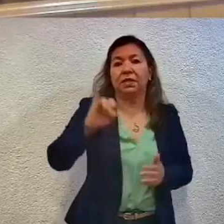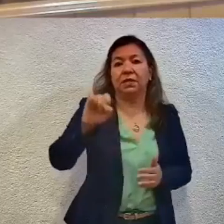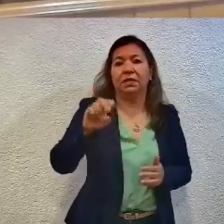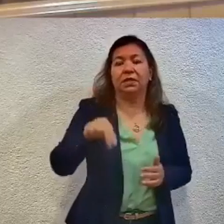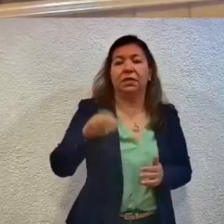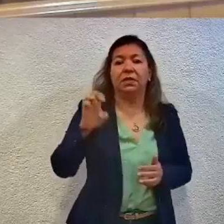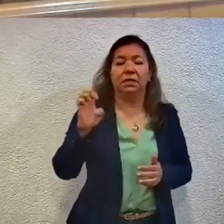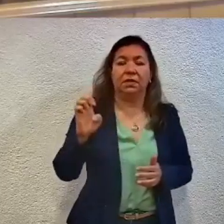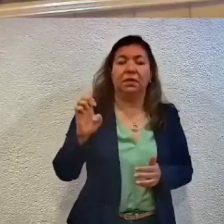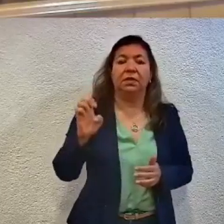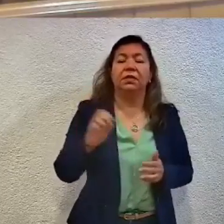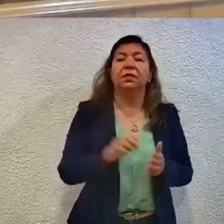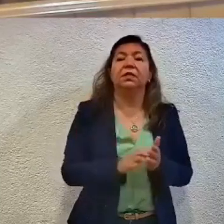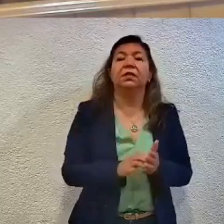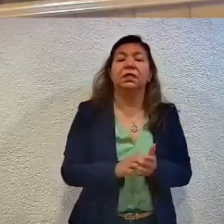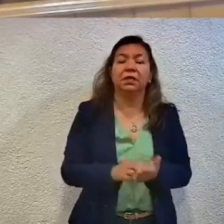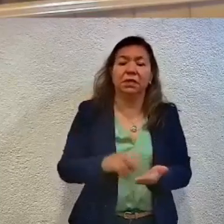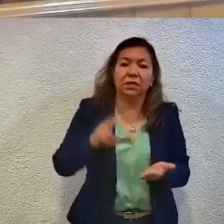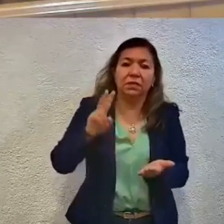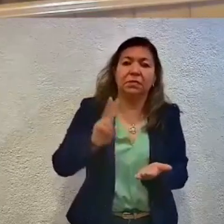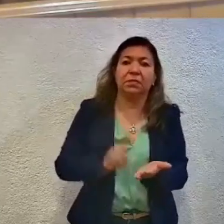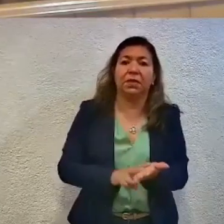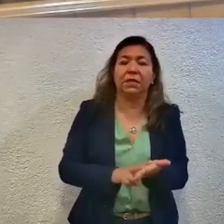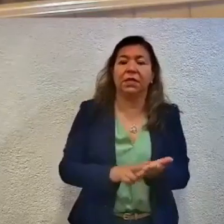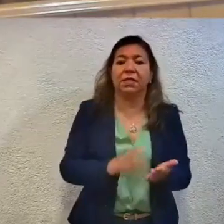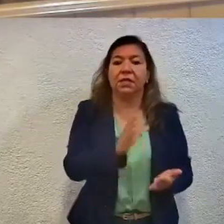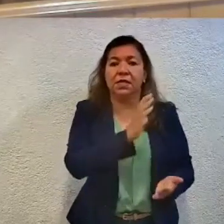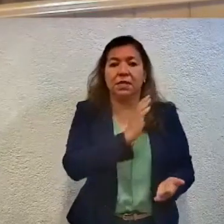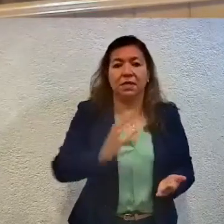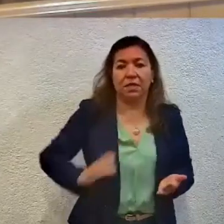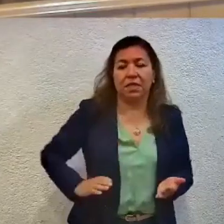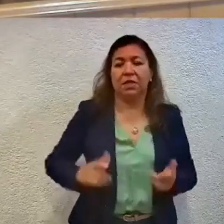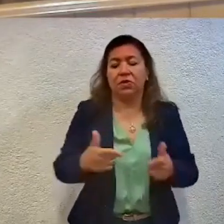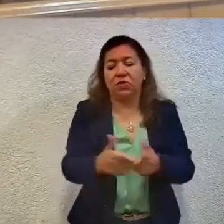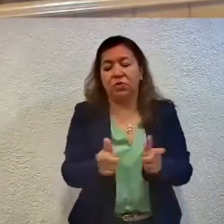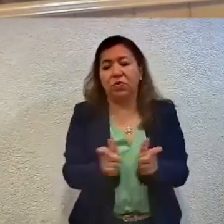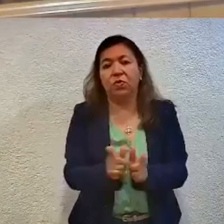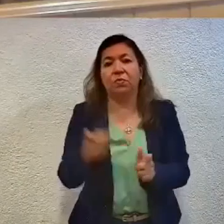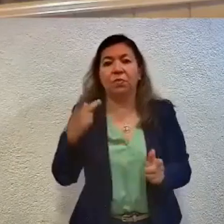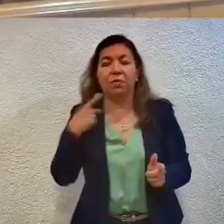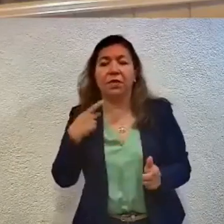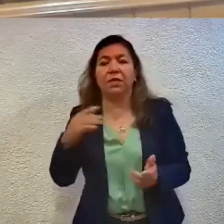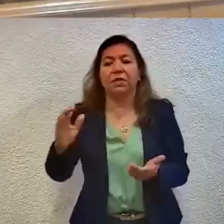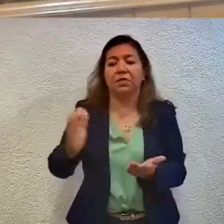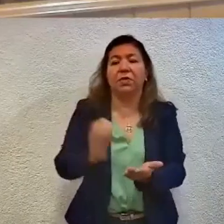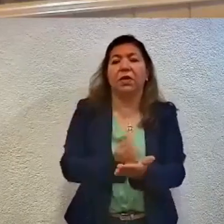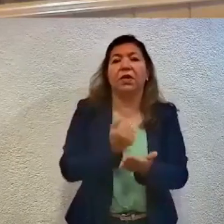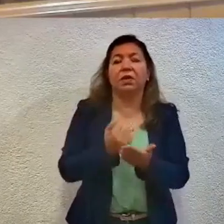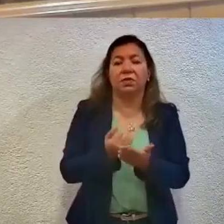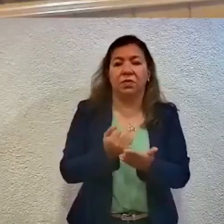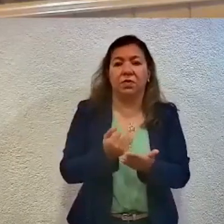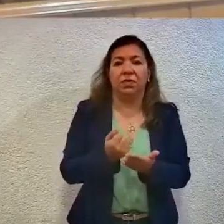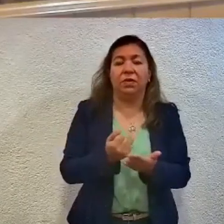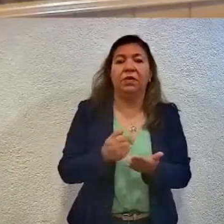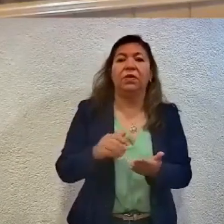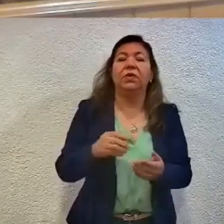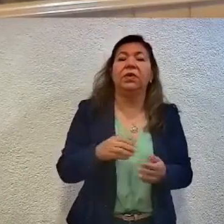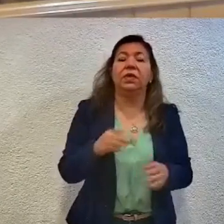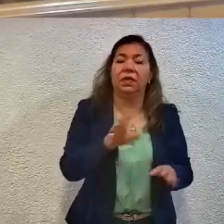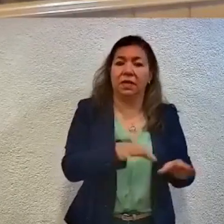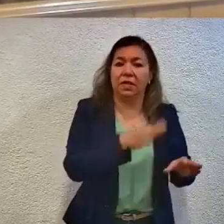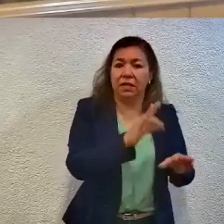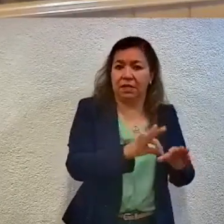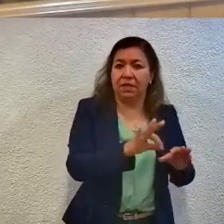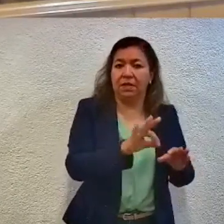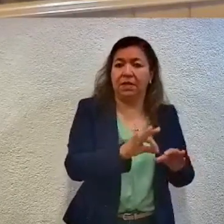recuento administrativo tiene por finalidad establecer con certeza qué candidato, partido o coalición triunfó en la